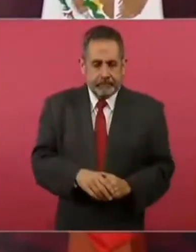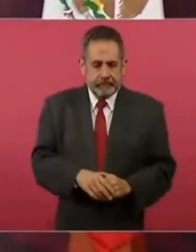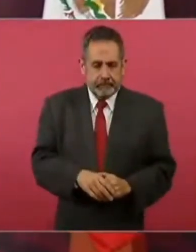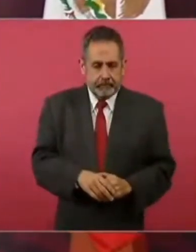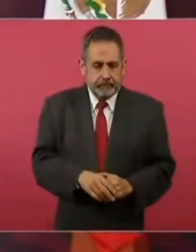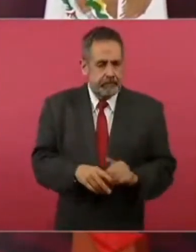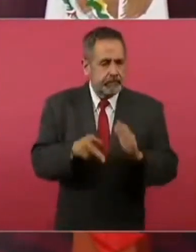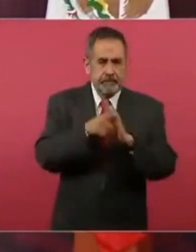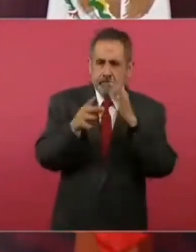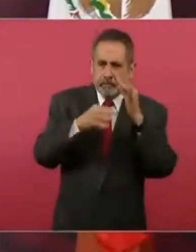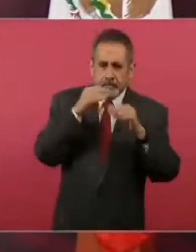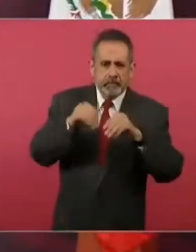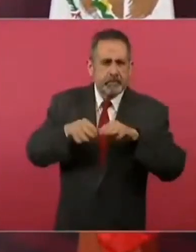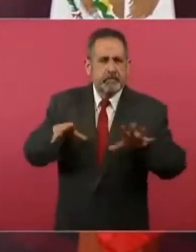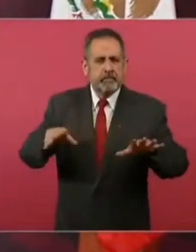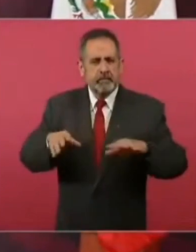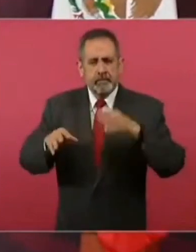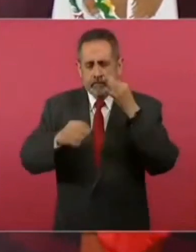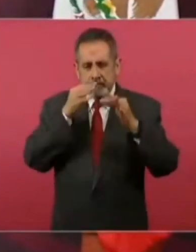la prensa.